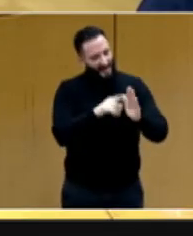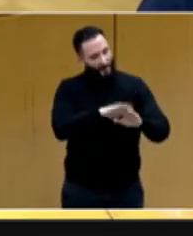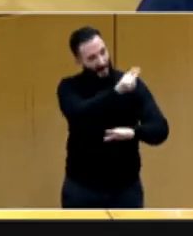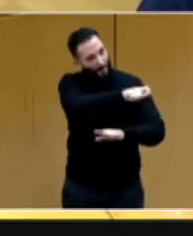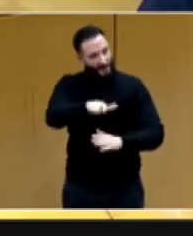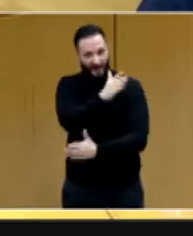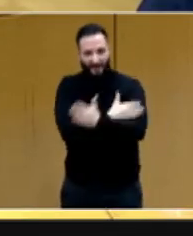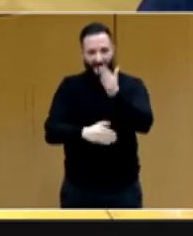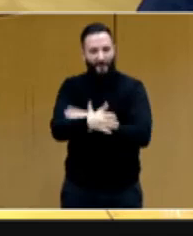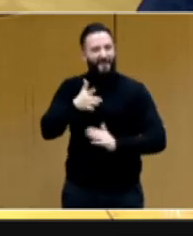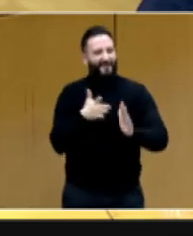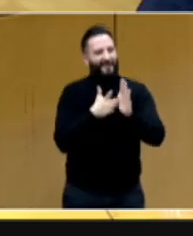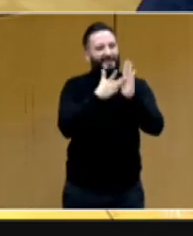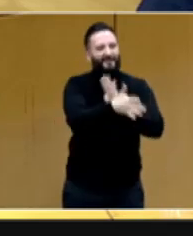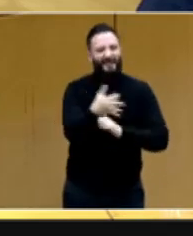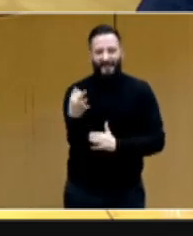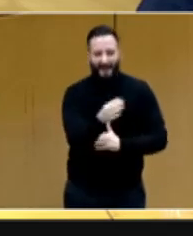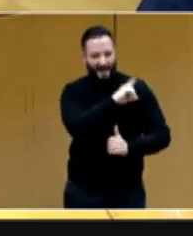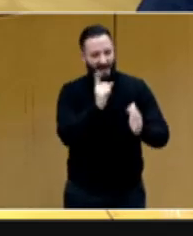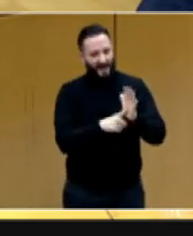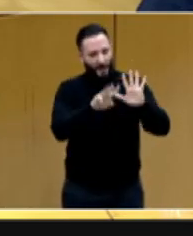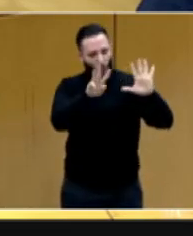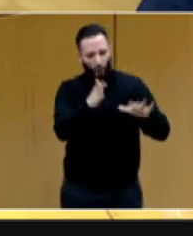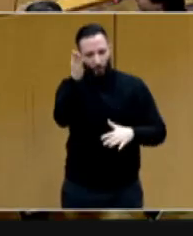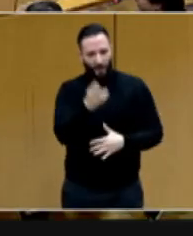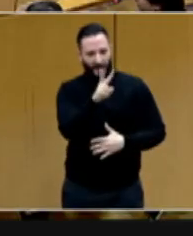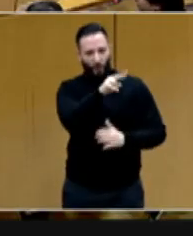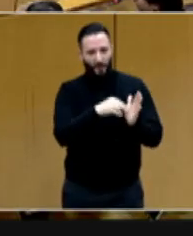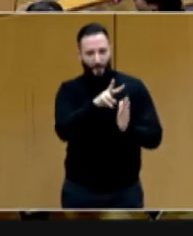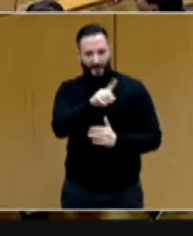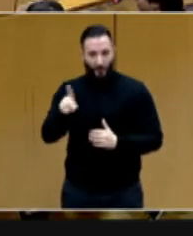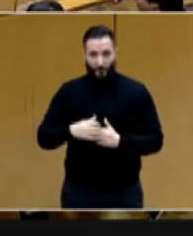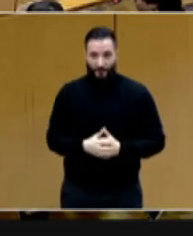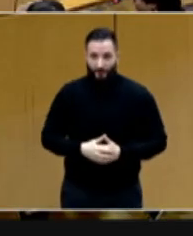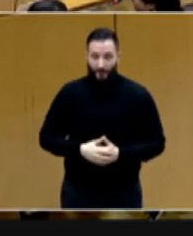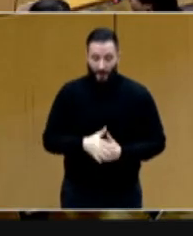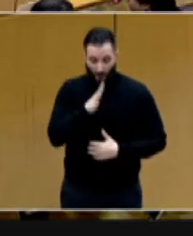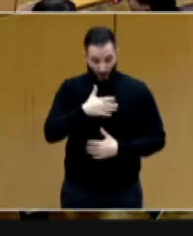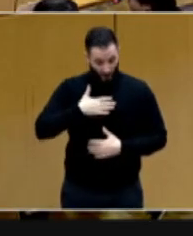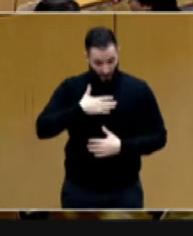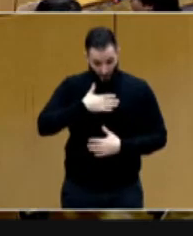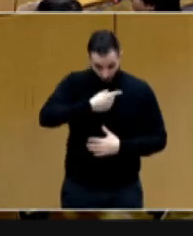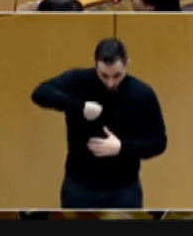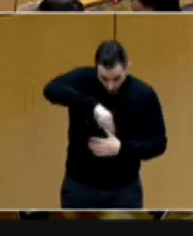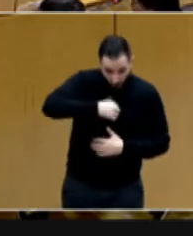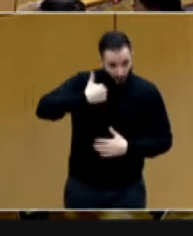personas con discapacidad esta ley ocho dos mil veintiuno porque ya no tenemos que ir tanto a nuestra